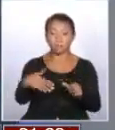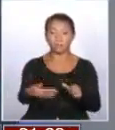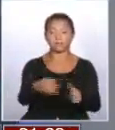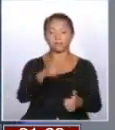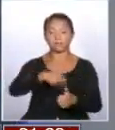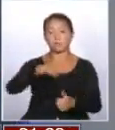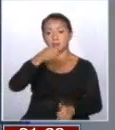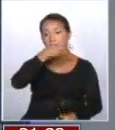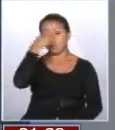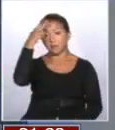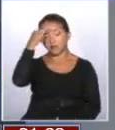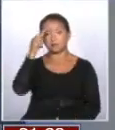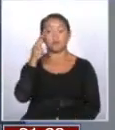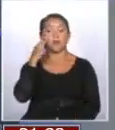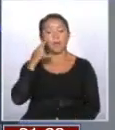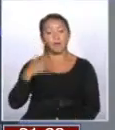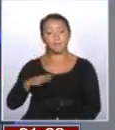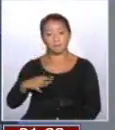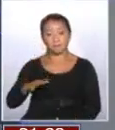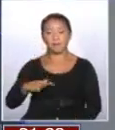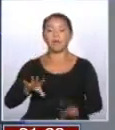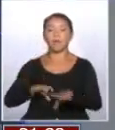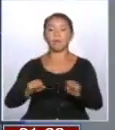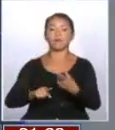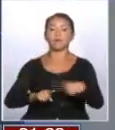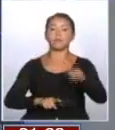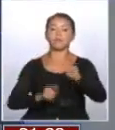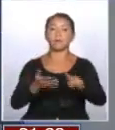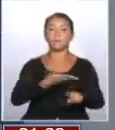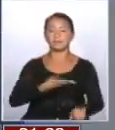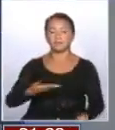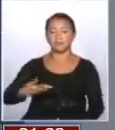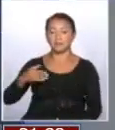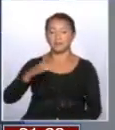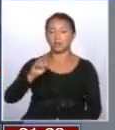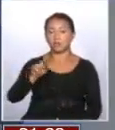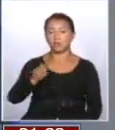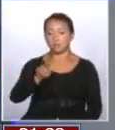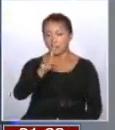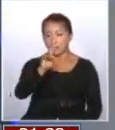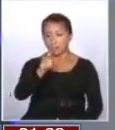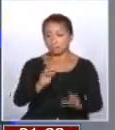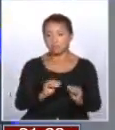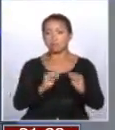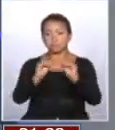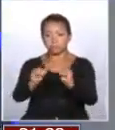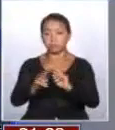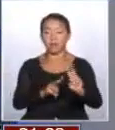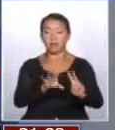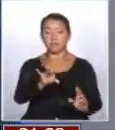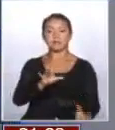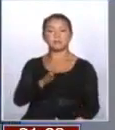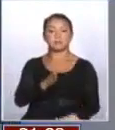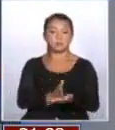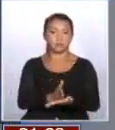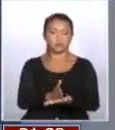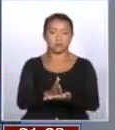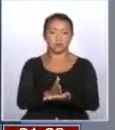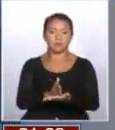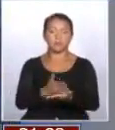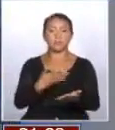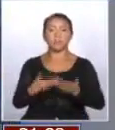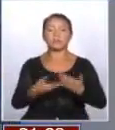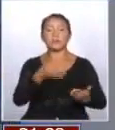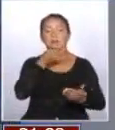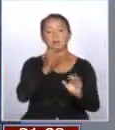marzo o abril. Hemos concordado con el próximo presidente de la Cámara, que es Osvaldo Andrade, que implemente estas decisiones que se expresan en